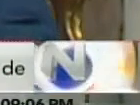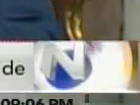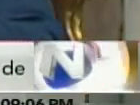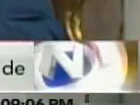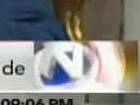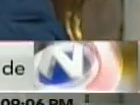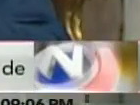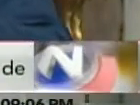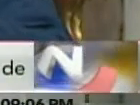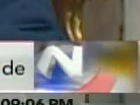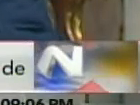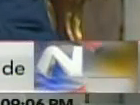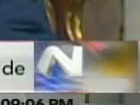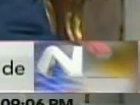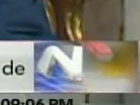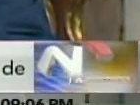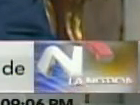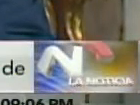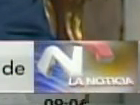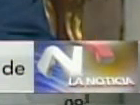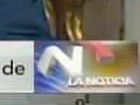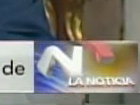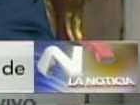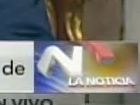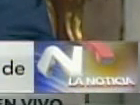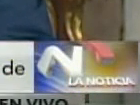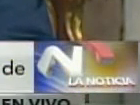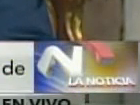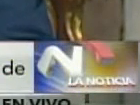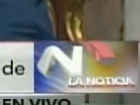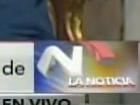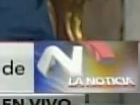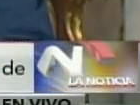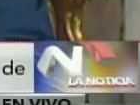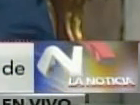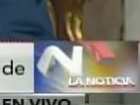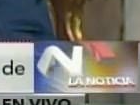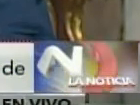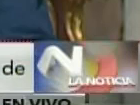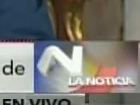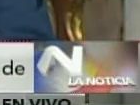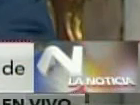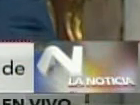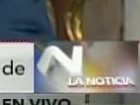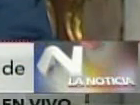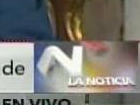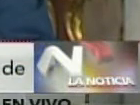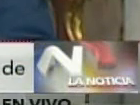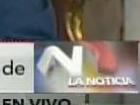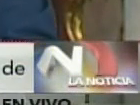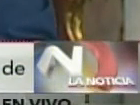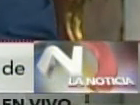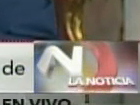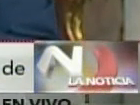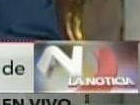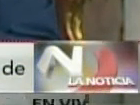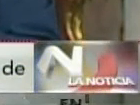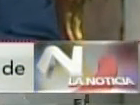Vamos a buscar un equilibrio humano si queremos una sociedad viable, progresista, humanista, socialista,